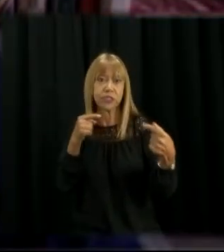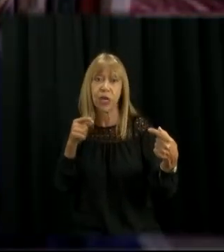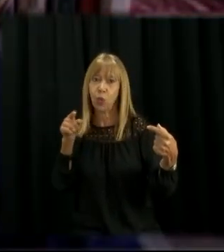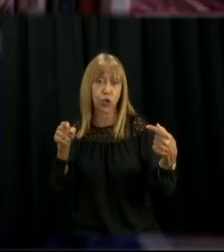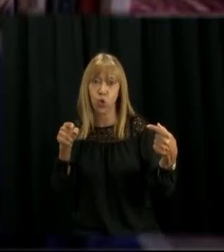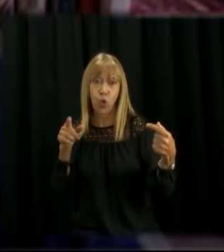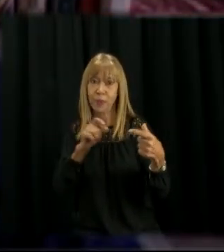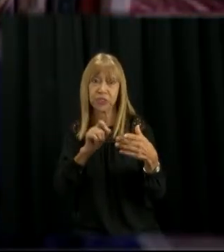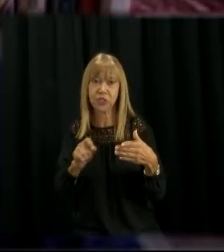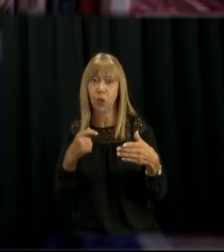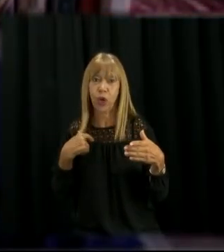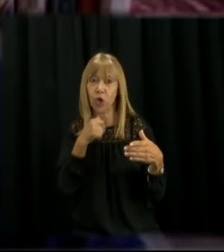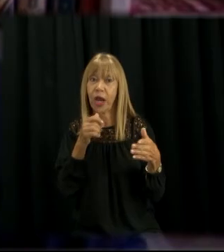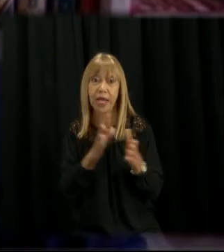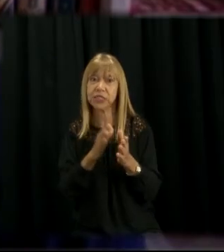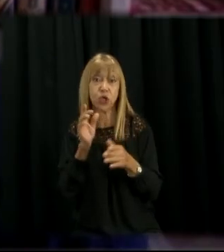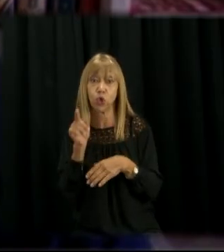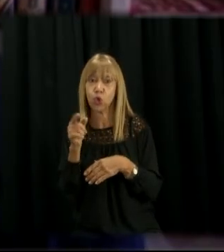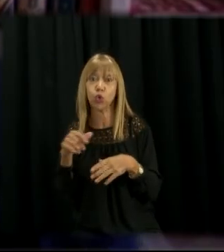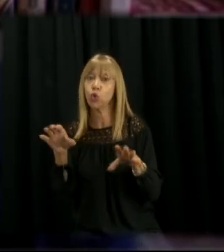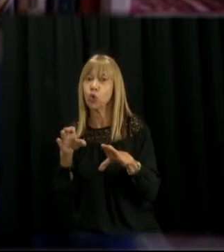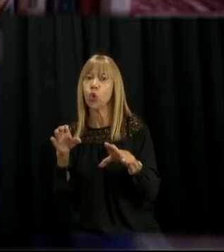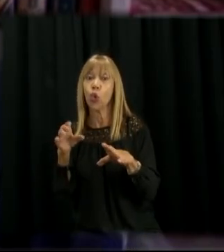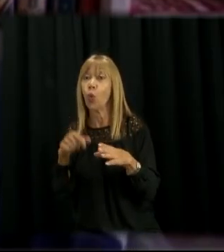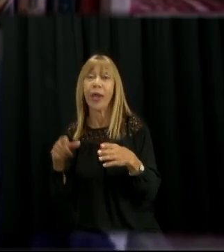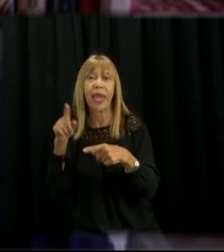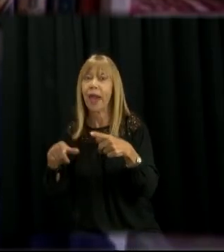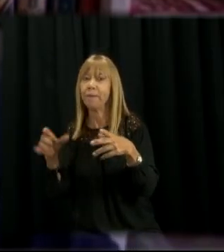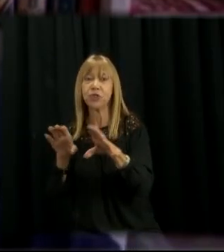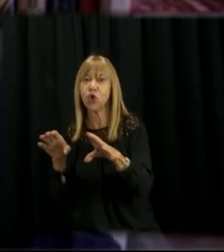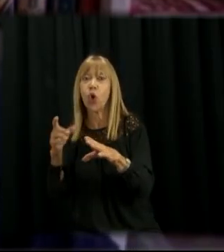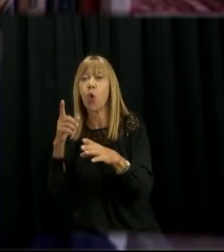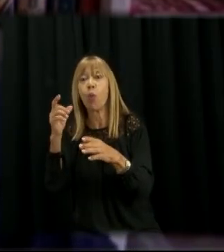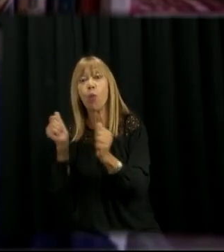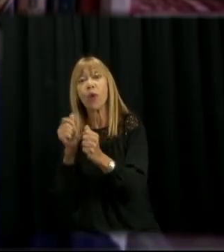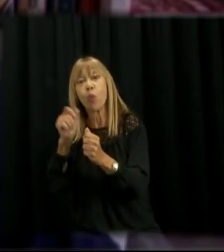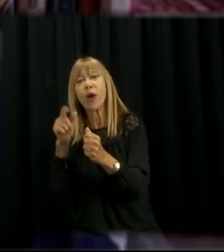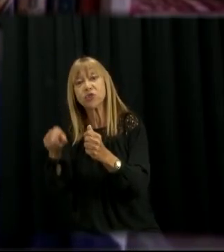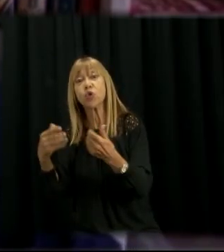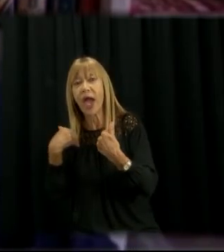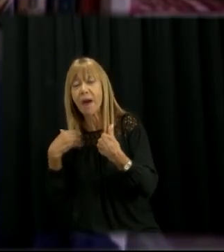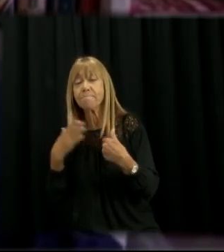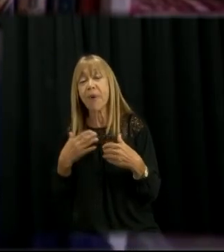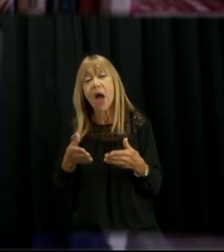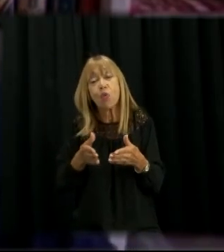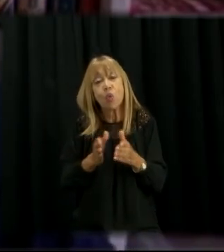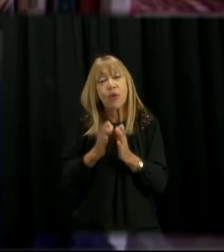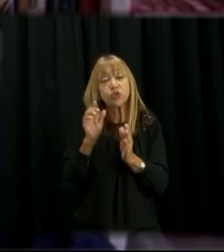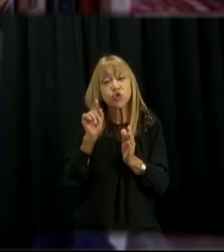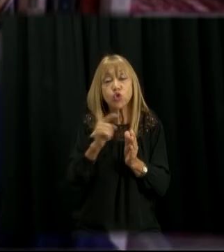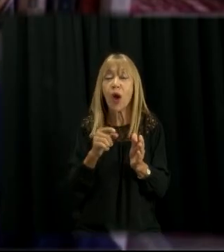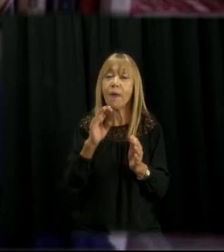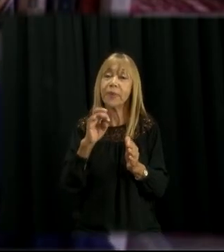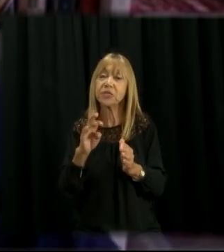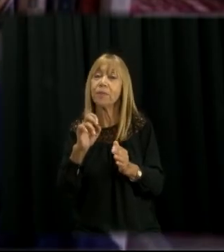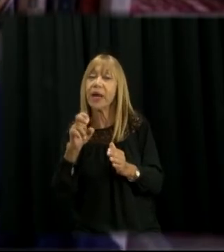no estoy en desacuerdo con usted, señor secretario. No queremos que se haga lo que no puede hacer. Mi solicitud